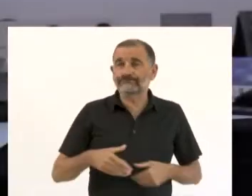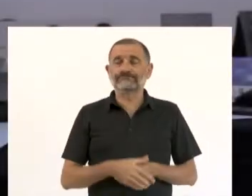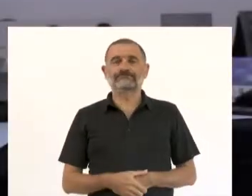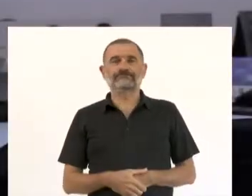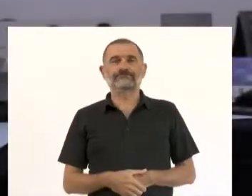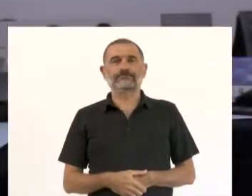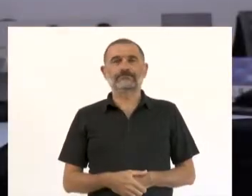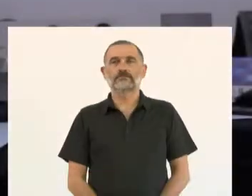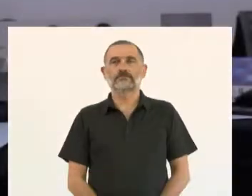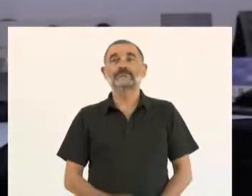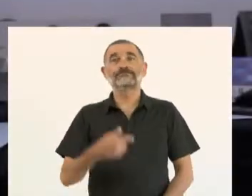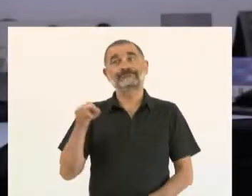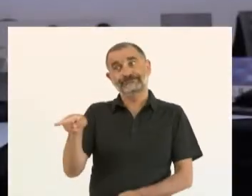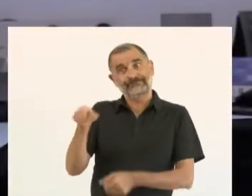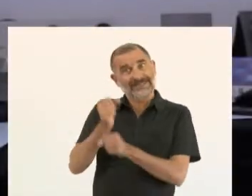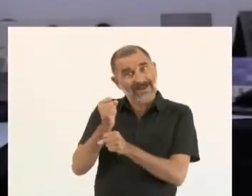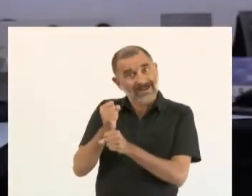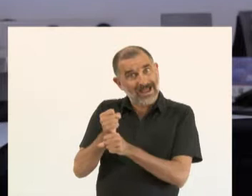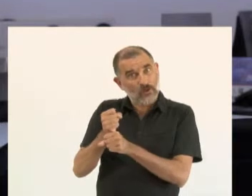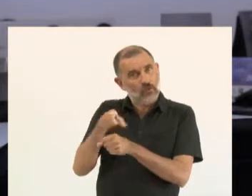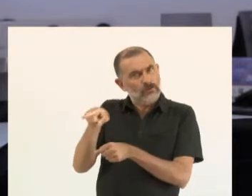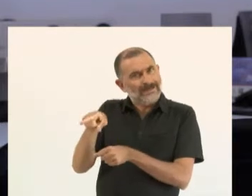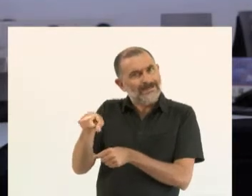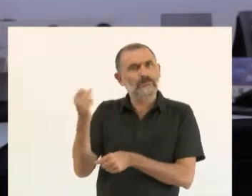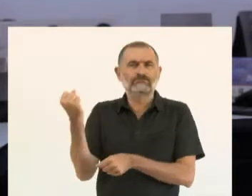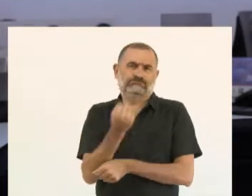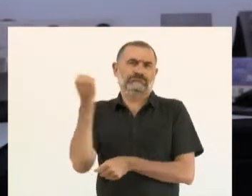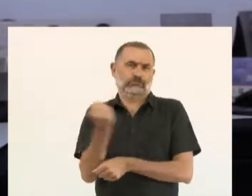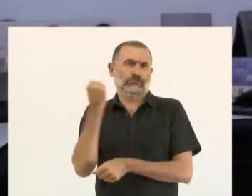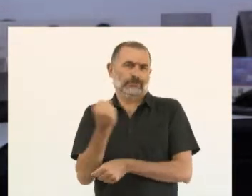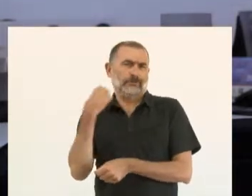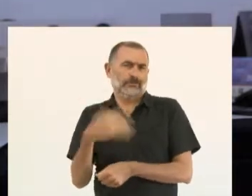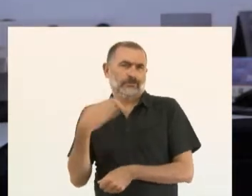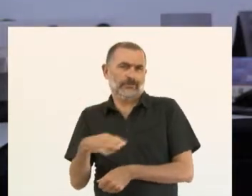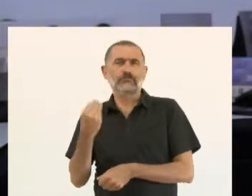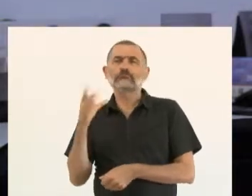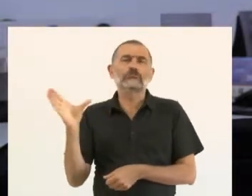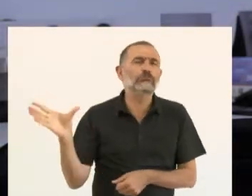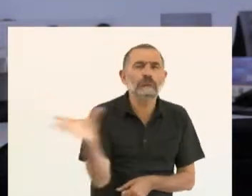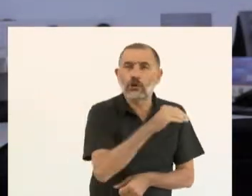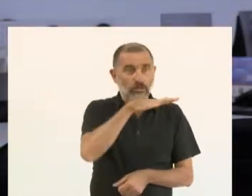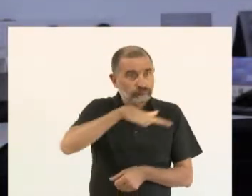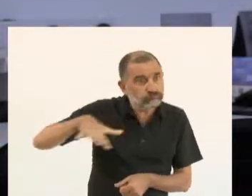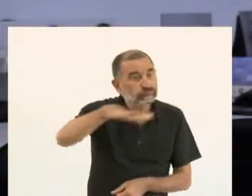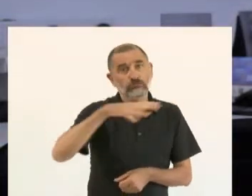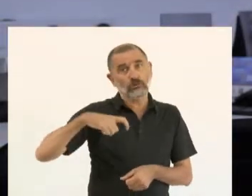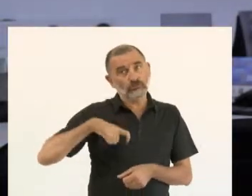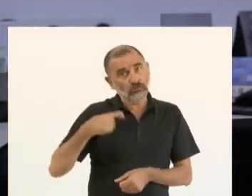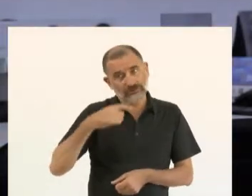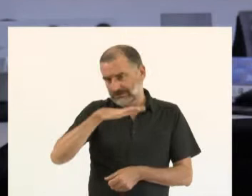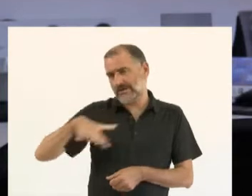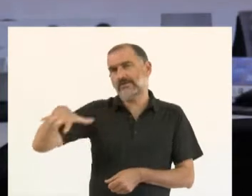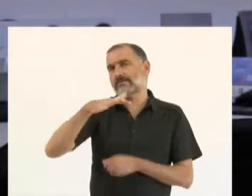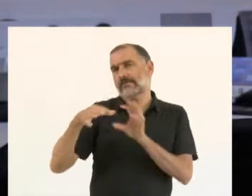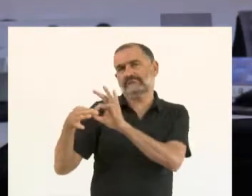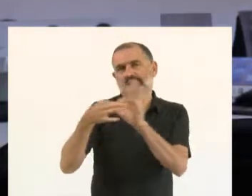Esto tiene que ser un elemento para la sociedad en su conjunto y